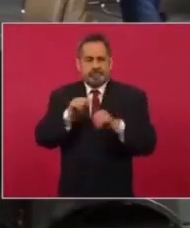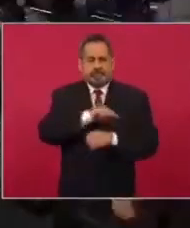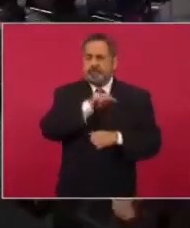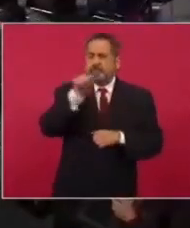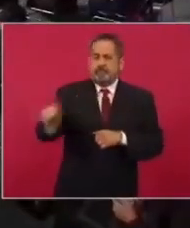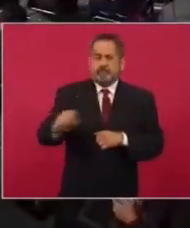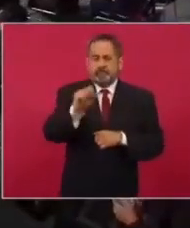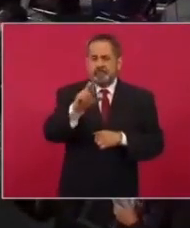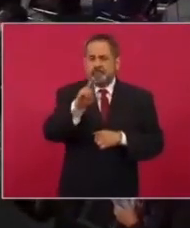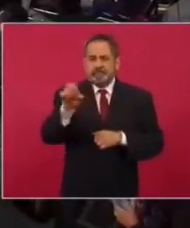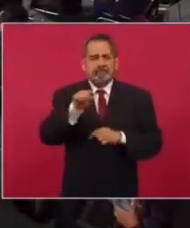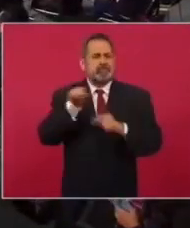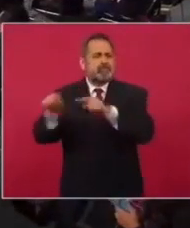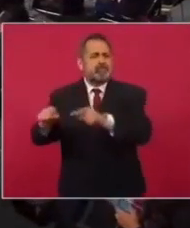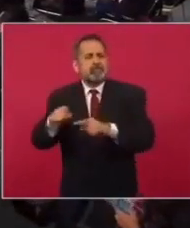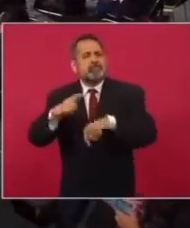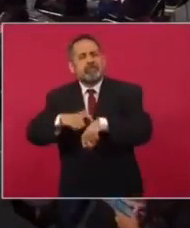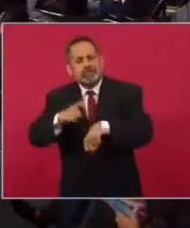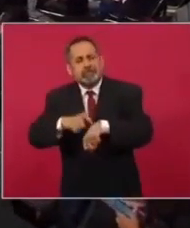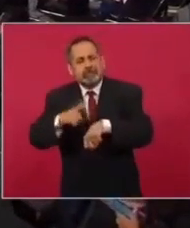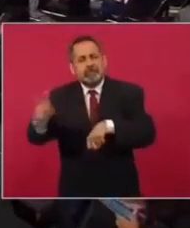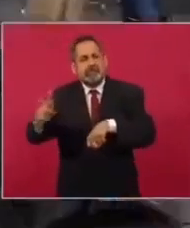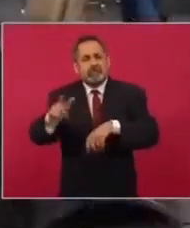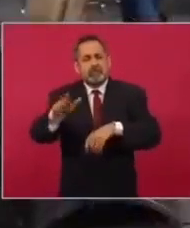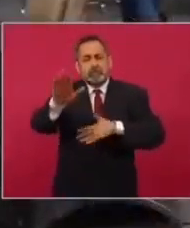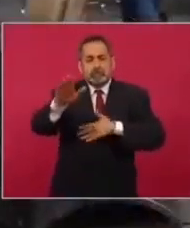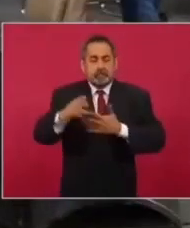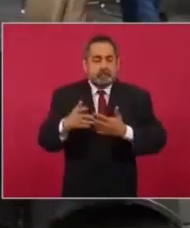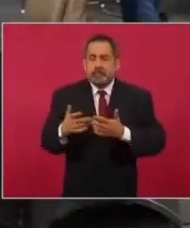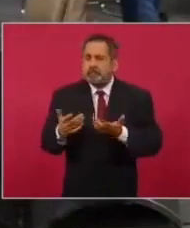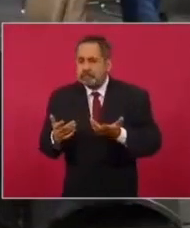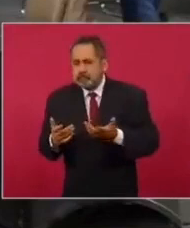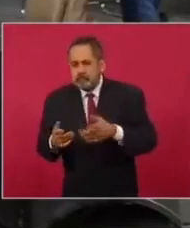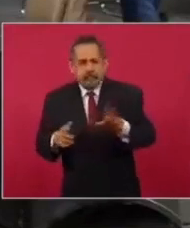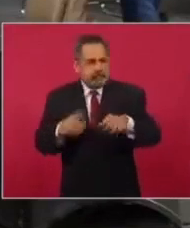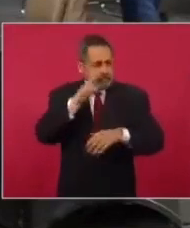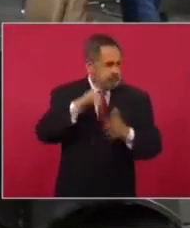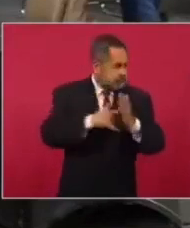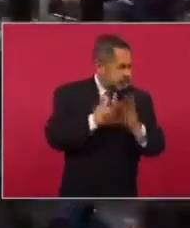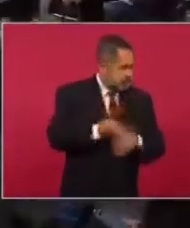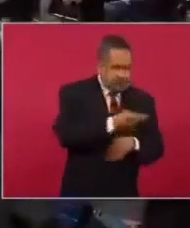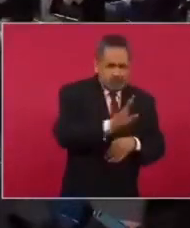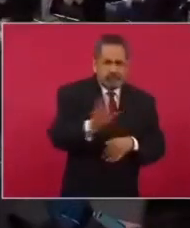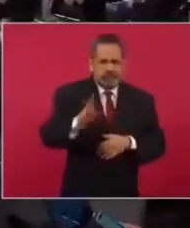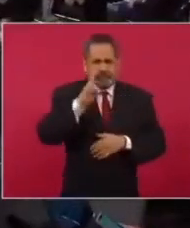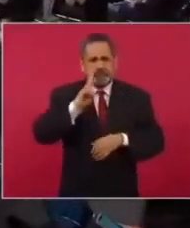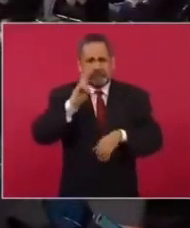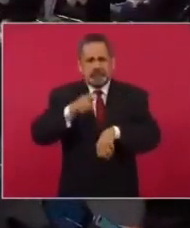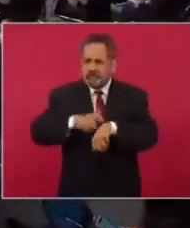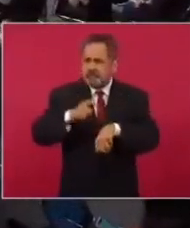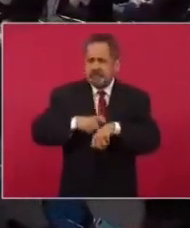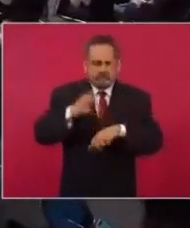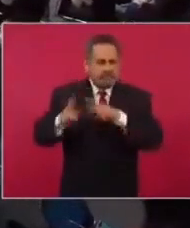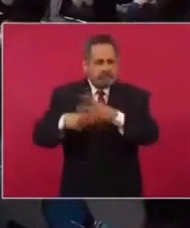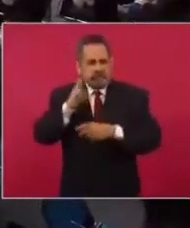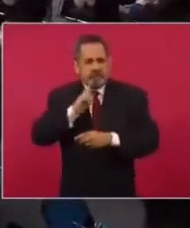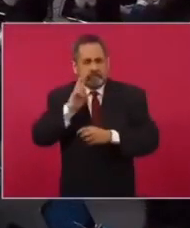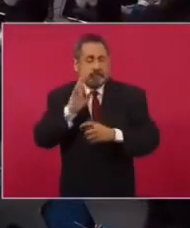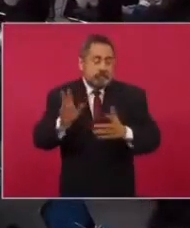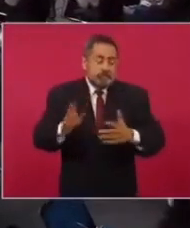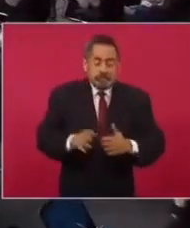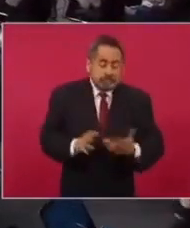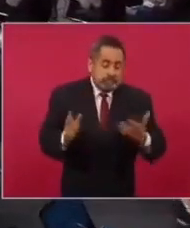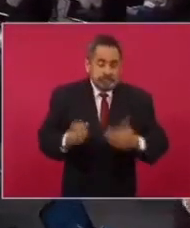cancillería y aquí ahora 6 vamos a ver si este si da tiempo de que llegue porque